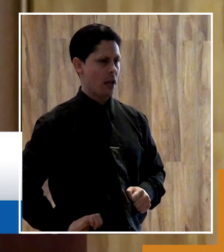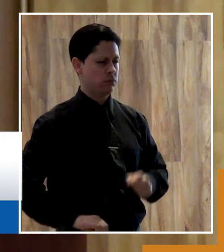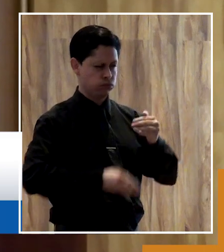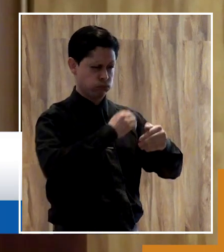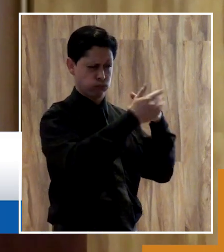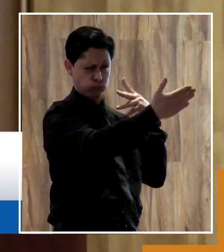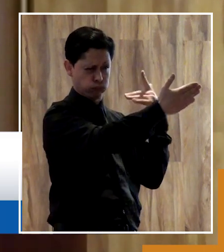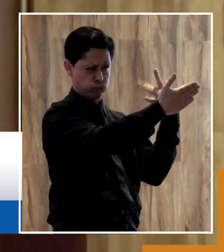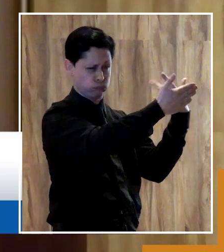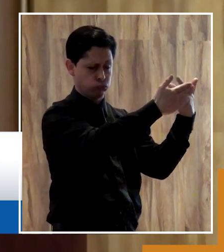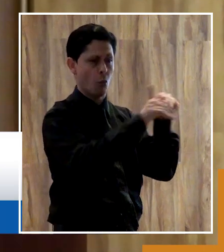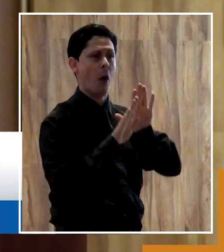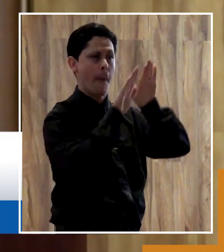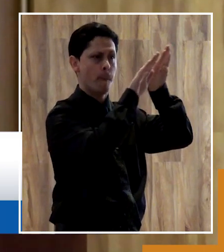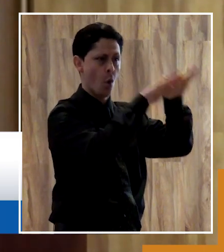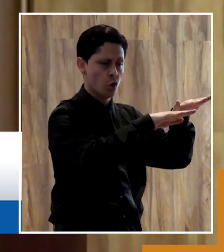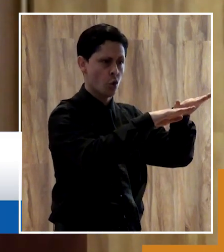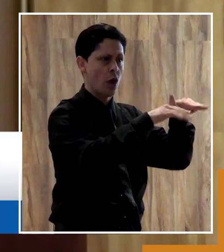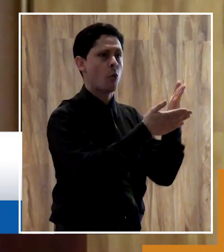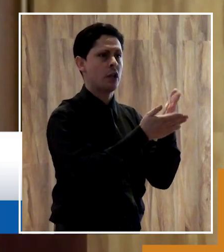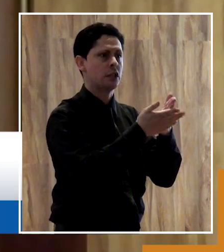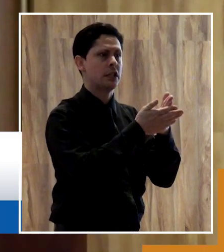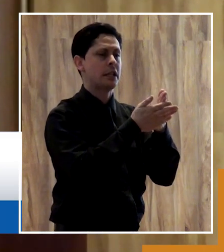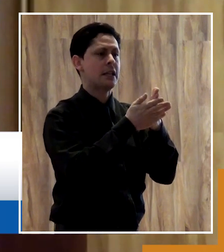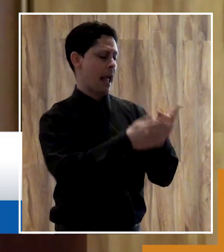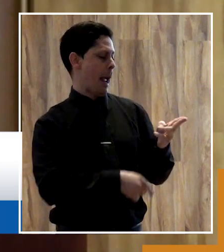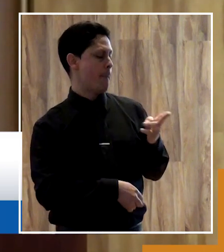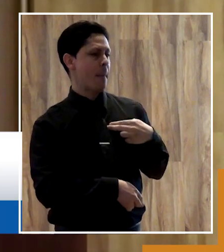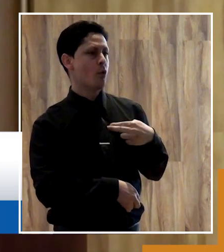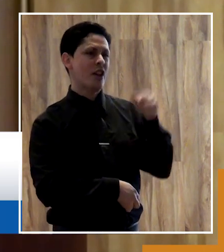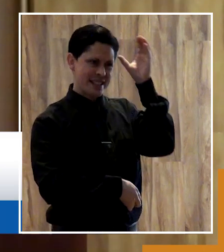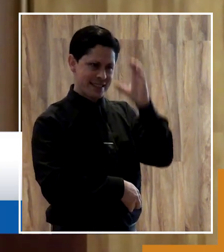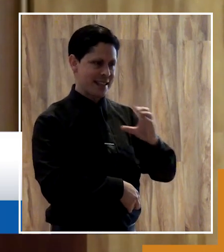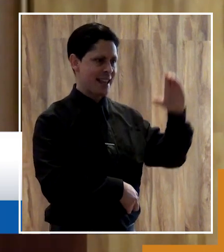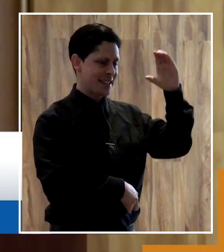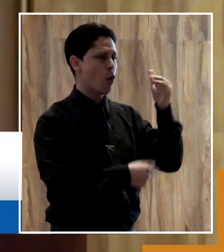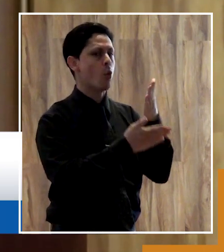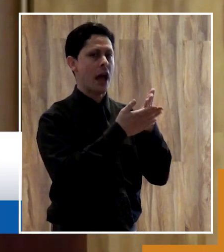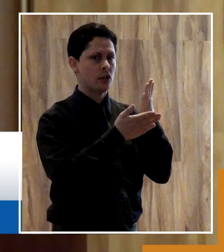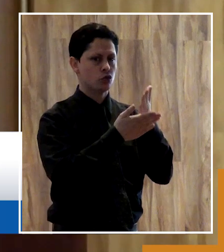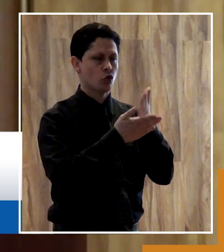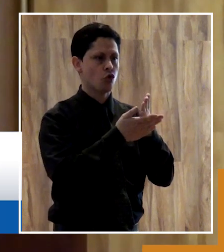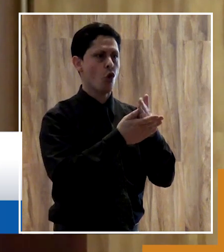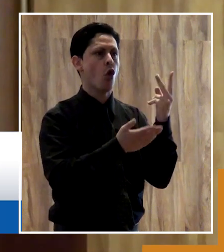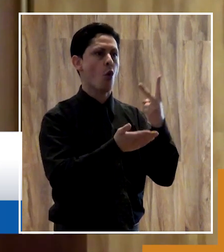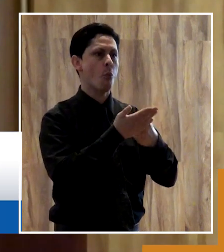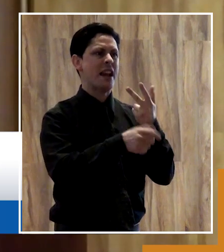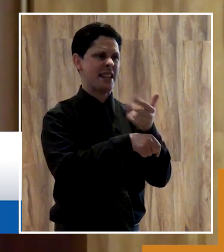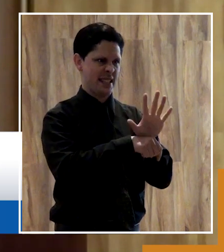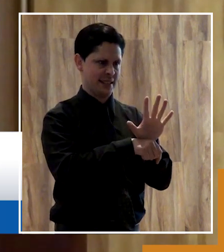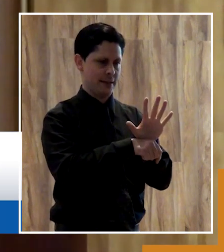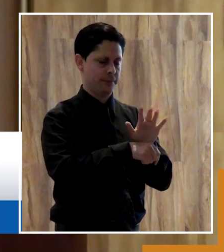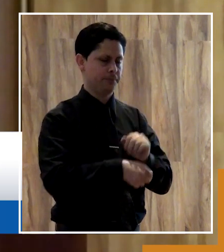extensa trayectoria y aporte al campo educacional y Premio Nacional de Ciencias de la Educación 2015.